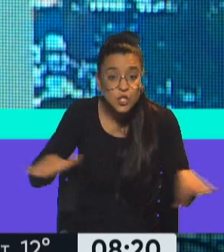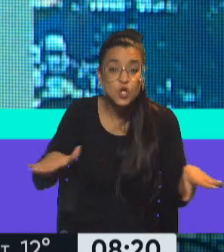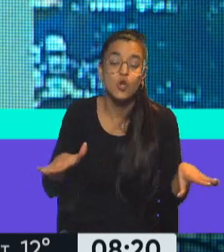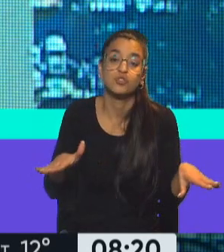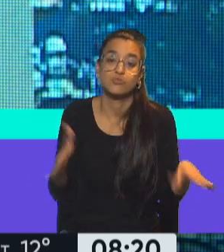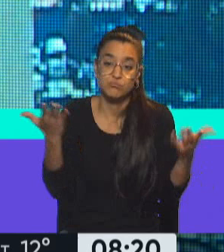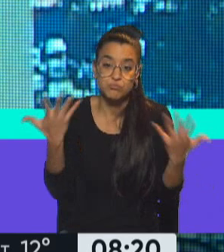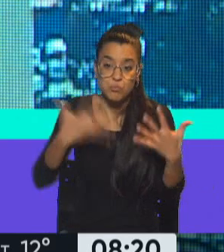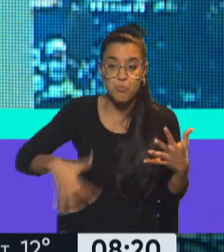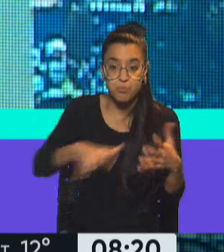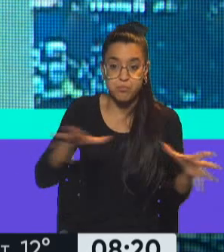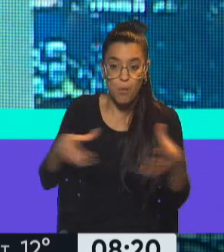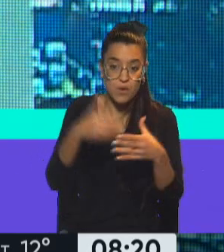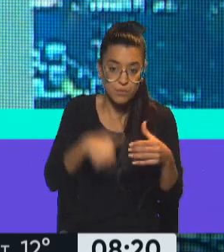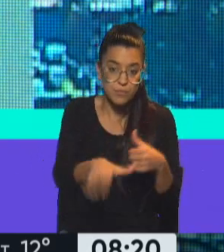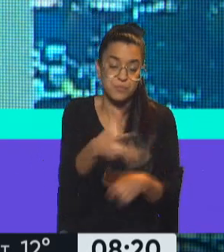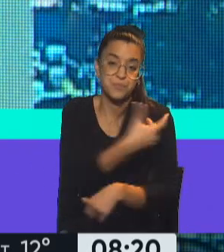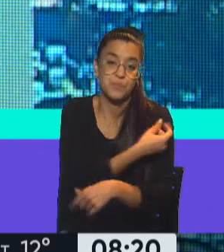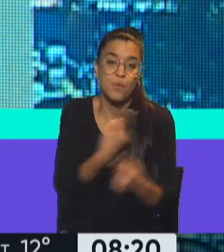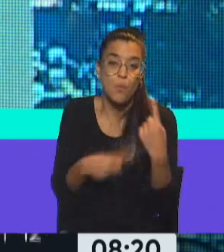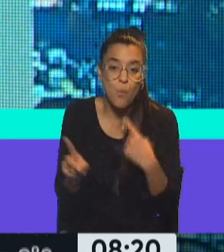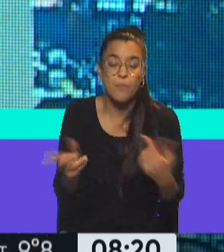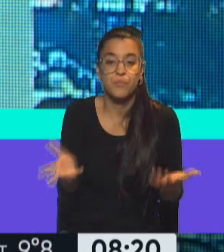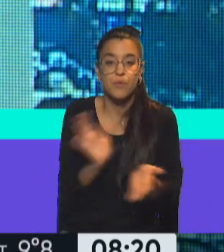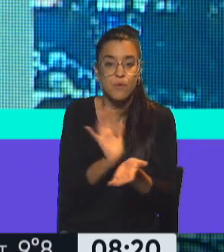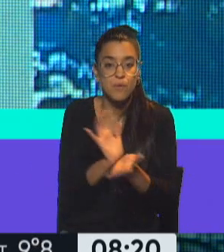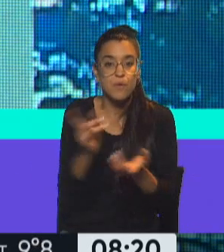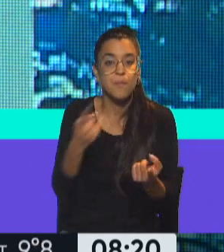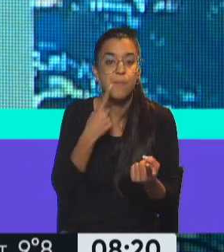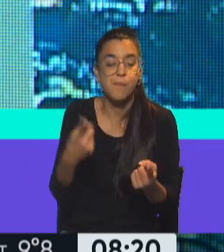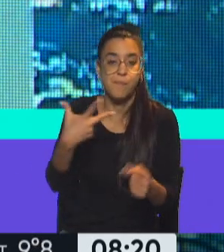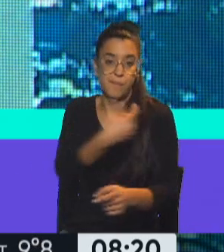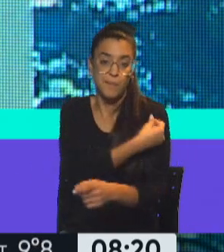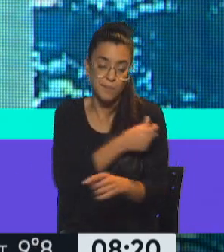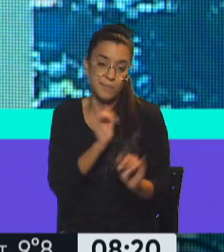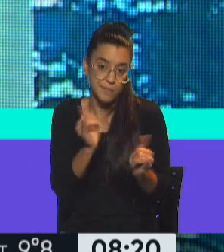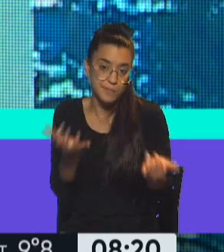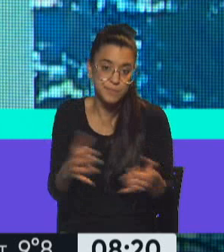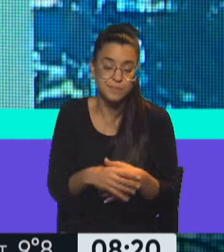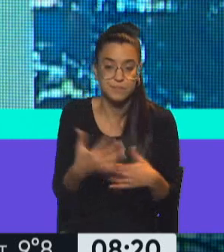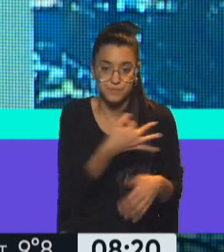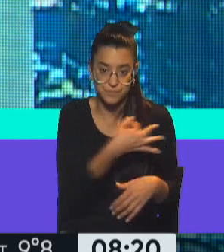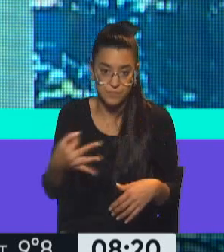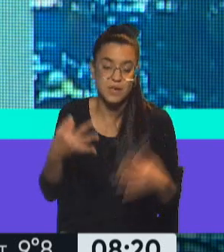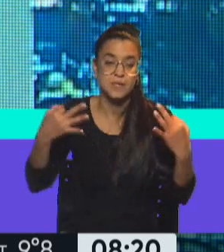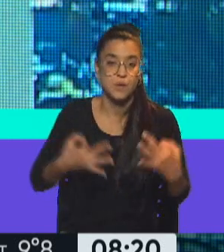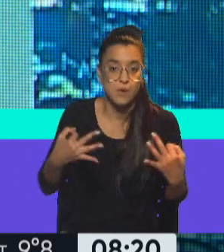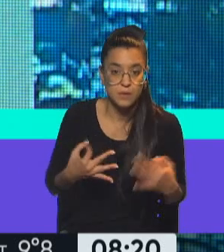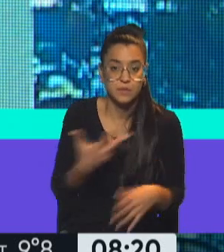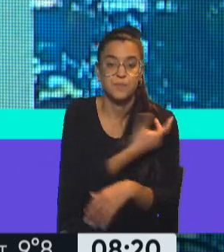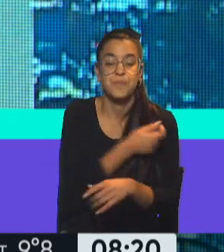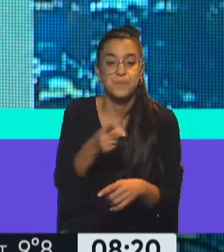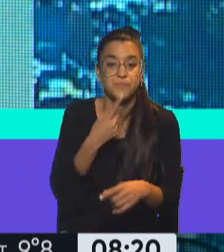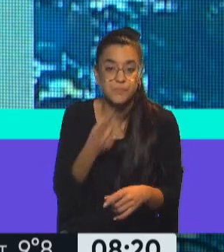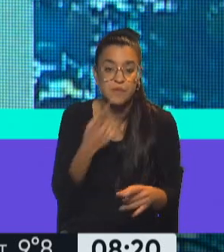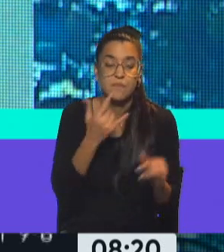una población a vacunar cuando uno disponga con una vacuna que sea efectiva y segura para vacunar a niños. De acuerdo a